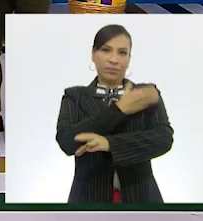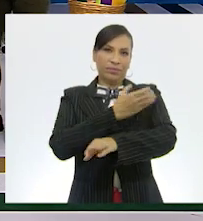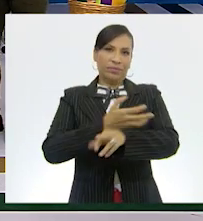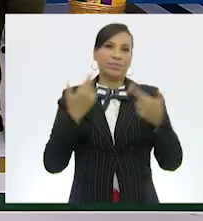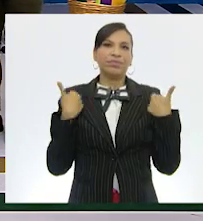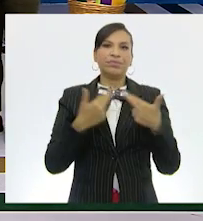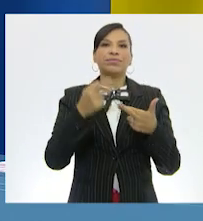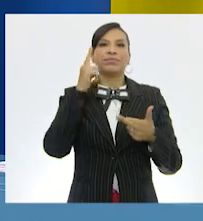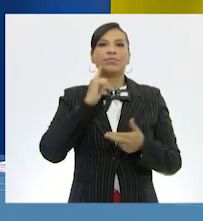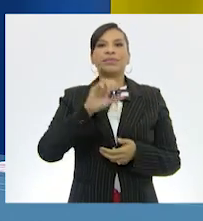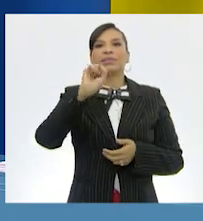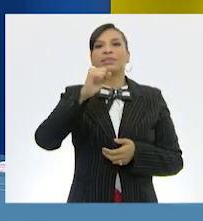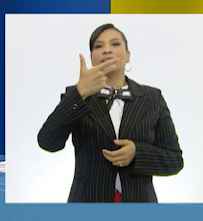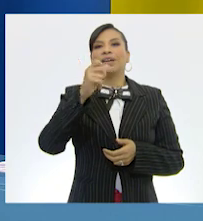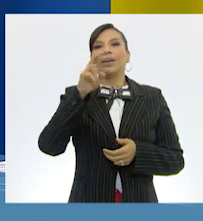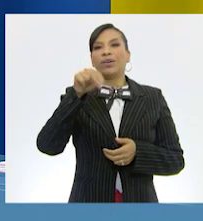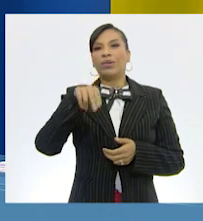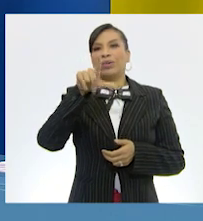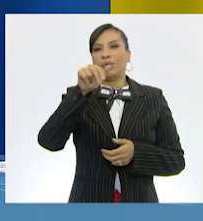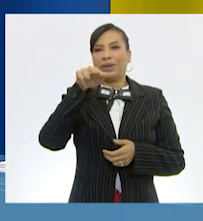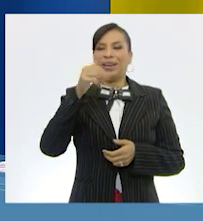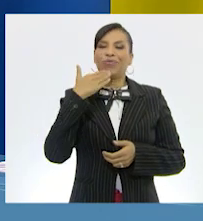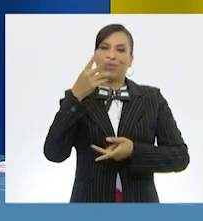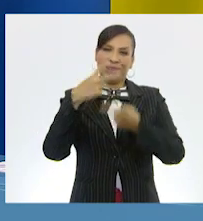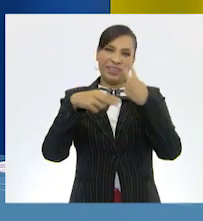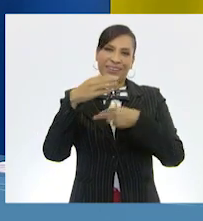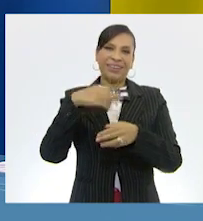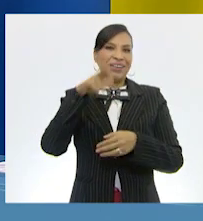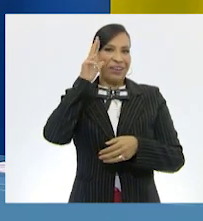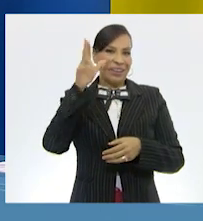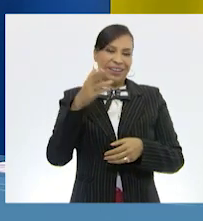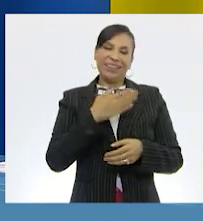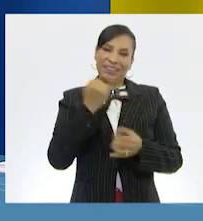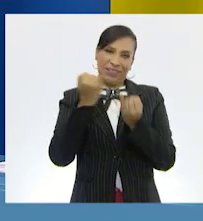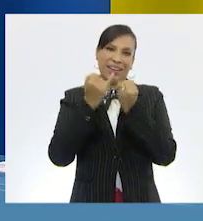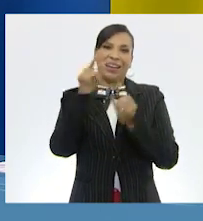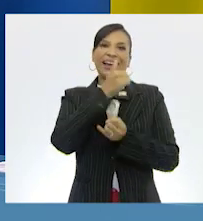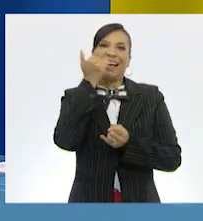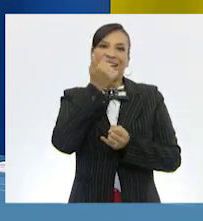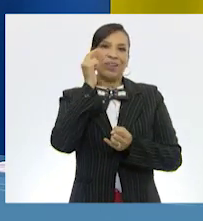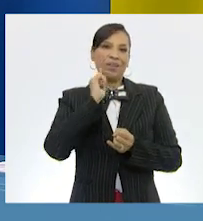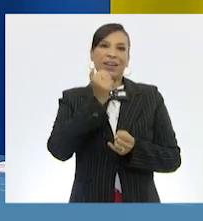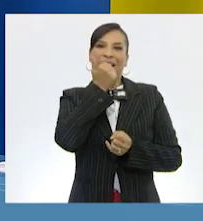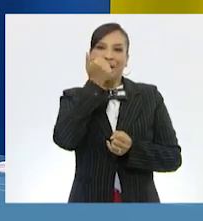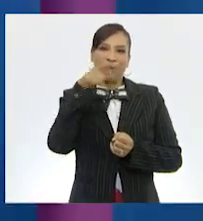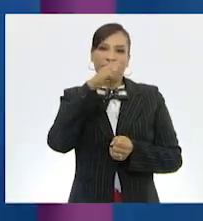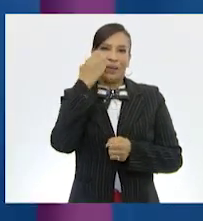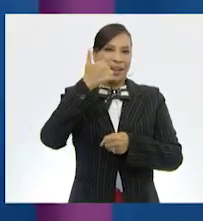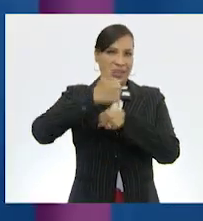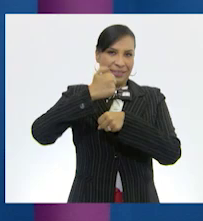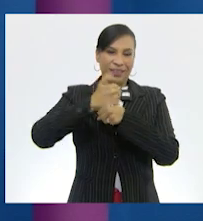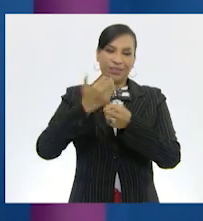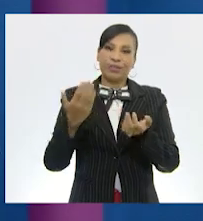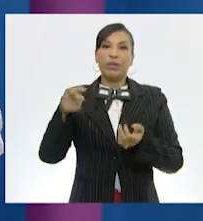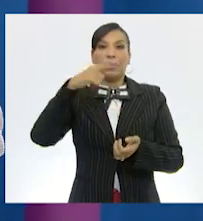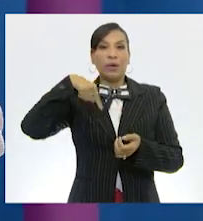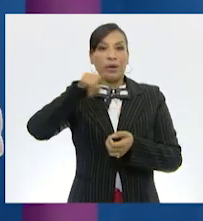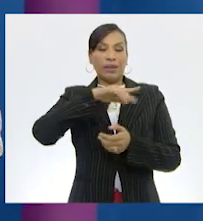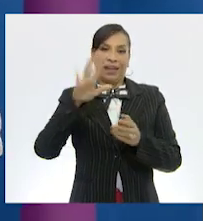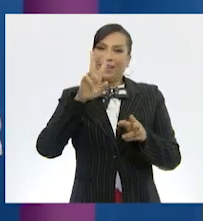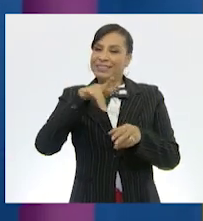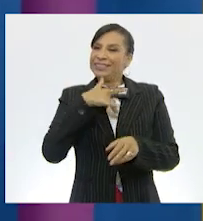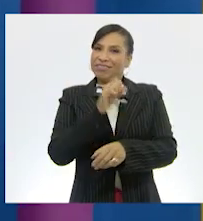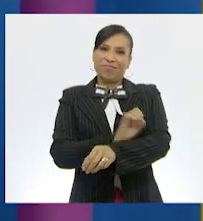la maestra Sharon Luna. Bienvenida. Hola, María. Y hola a los alumnos y alumnas de sexto grado. Pues nosotros ya estamos